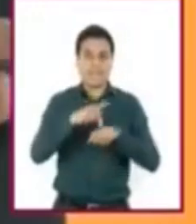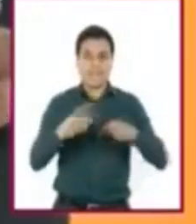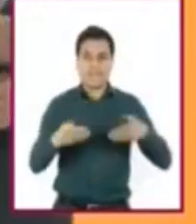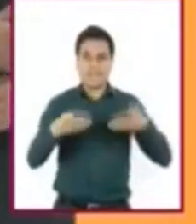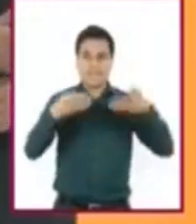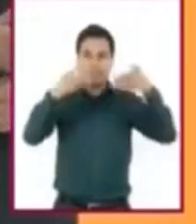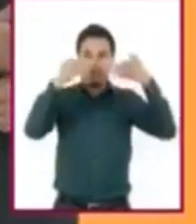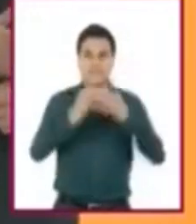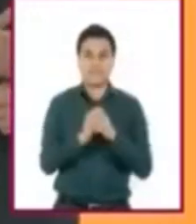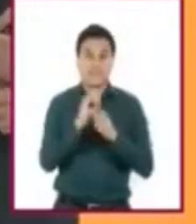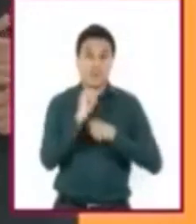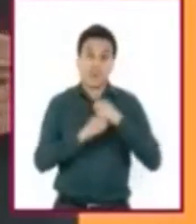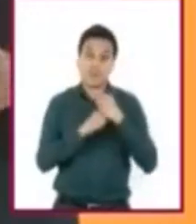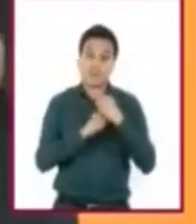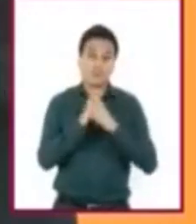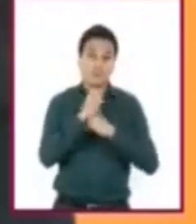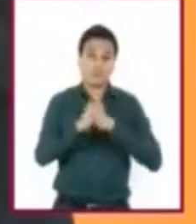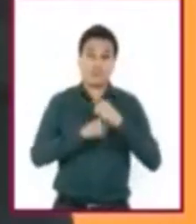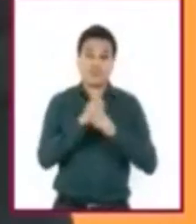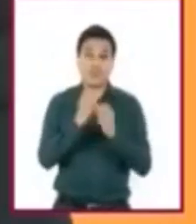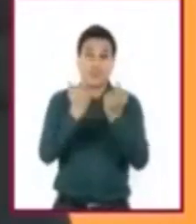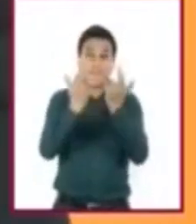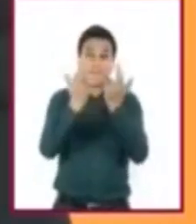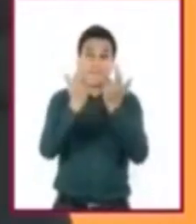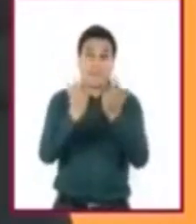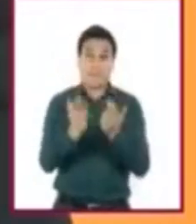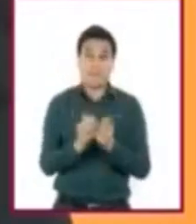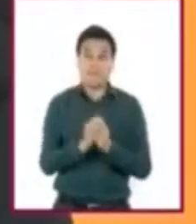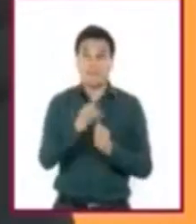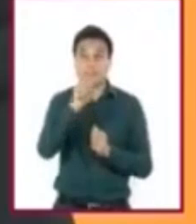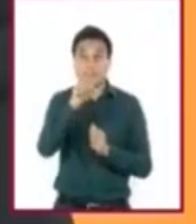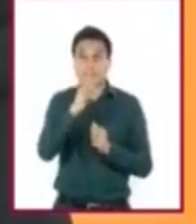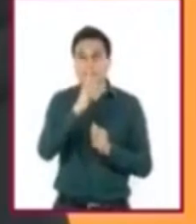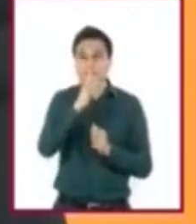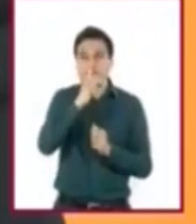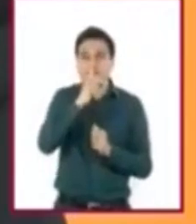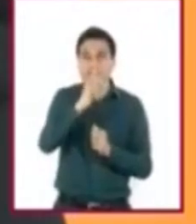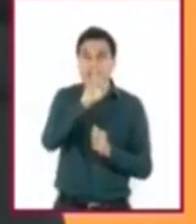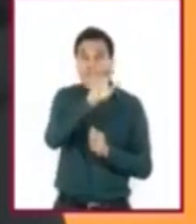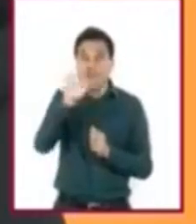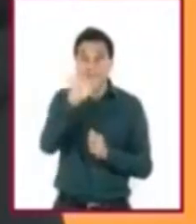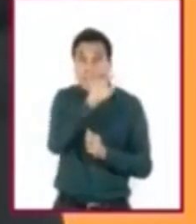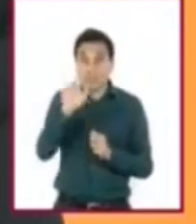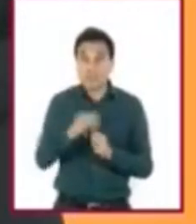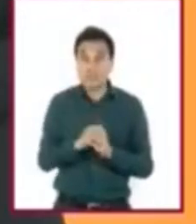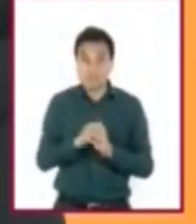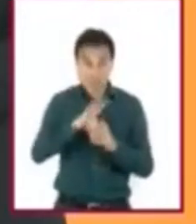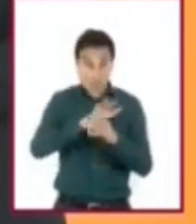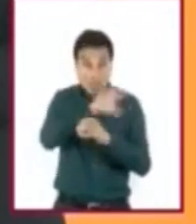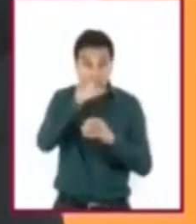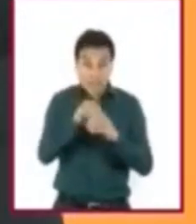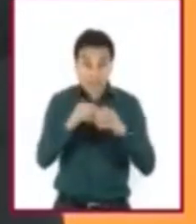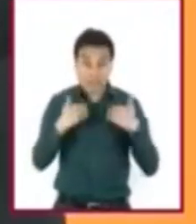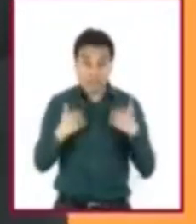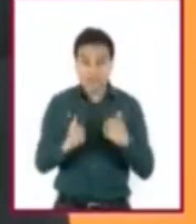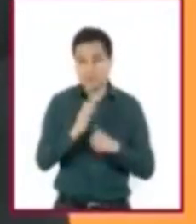daño que ocasiona el medio ambiente ha generado que la información que tiene ya no es posible descifrar todo su contenido.